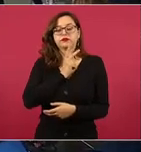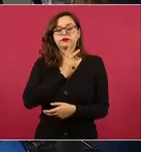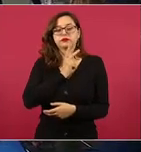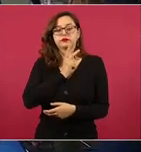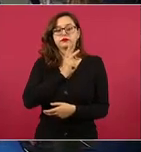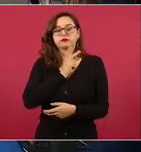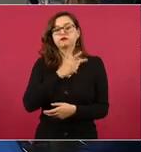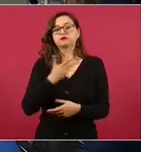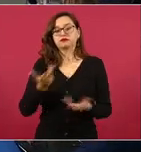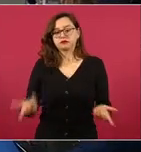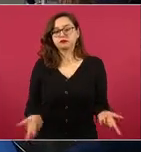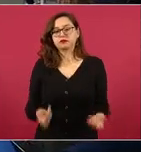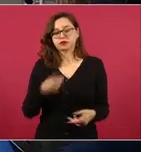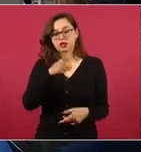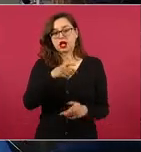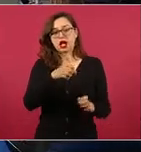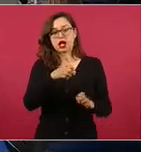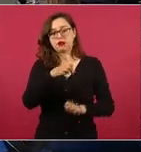y es una empresa